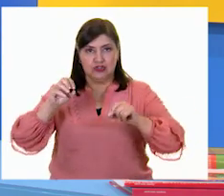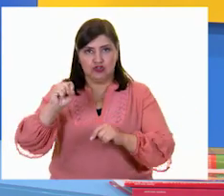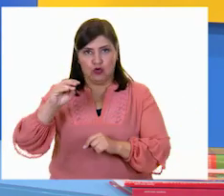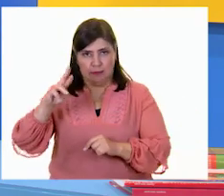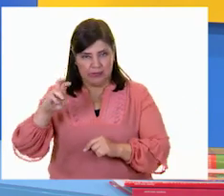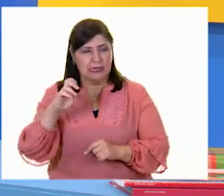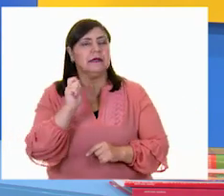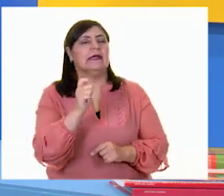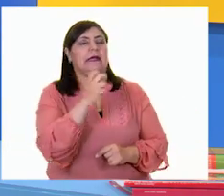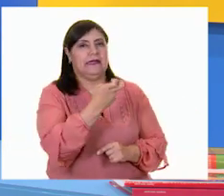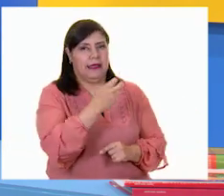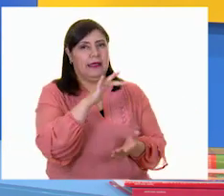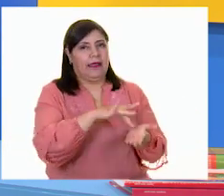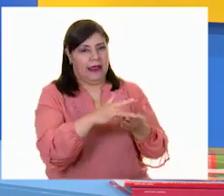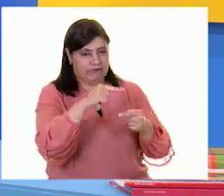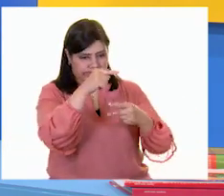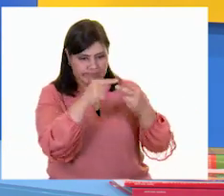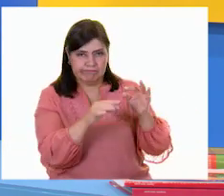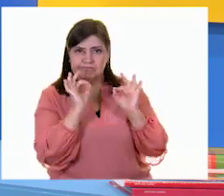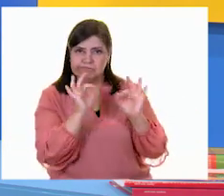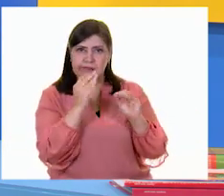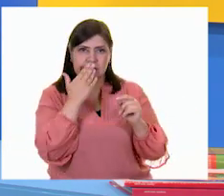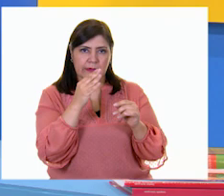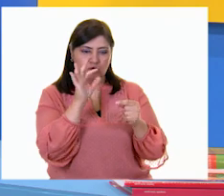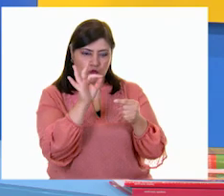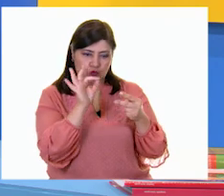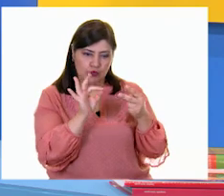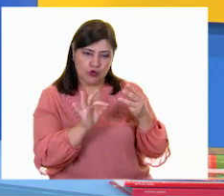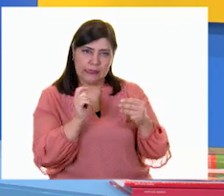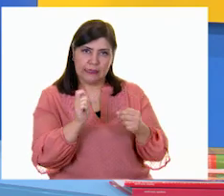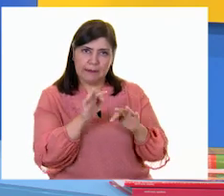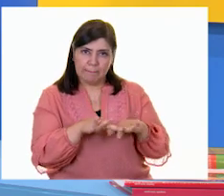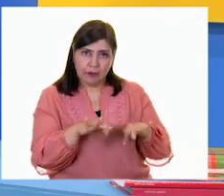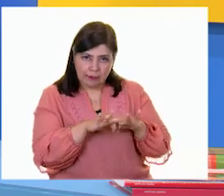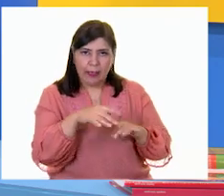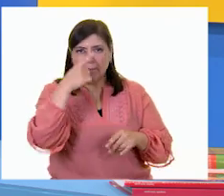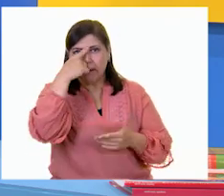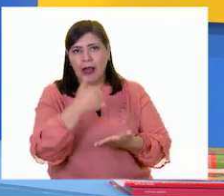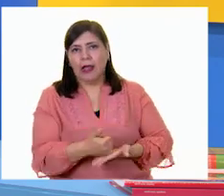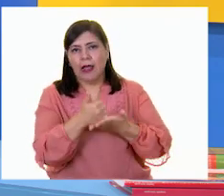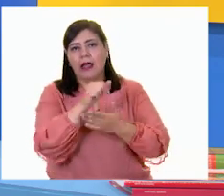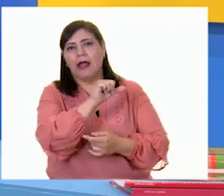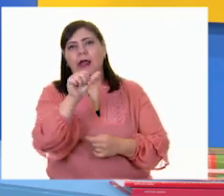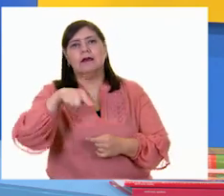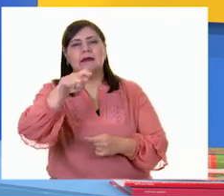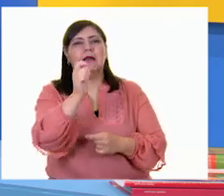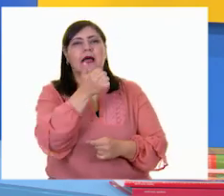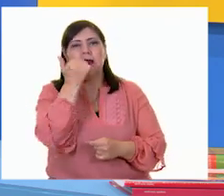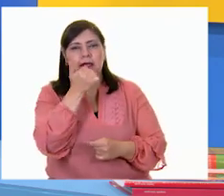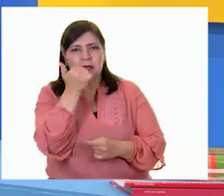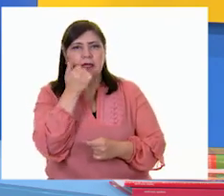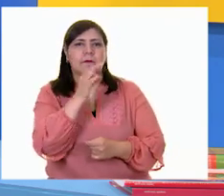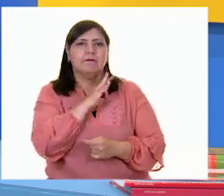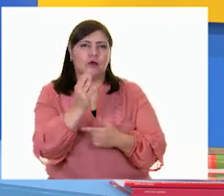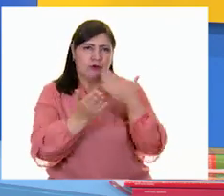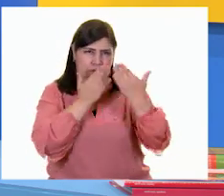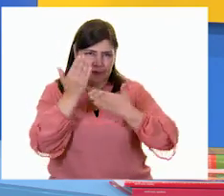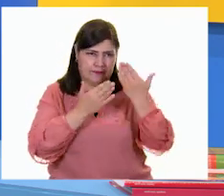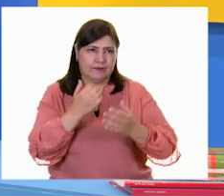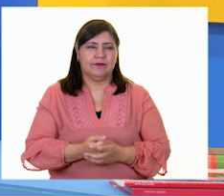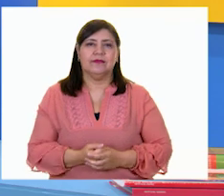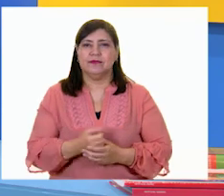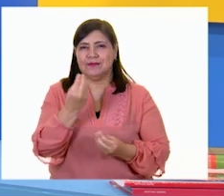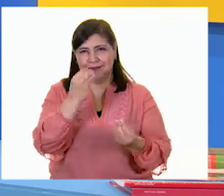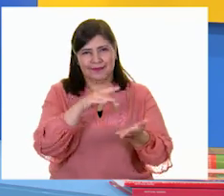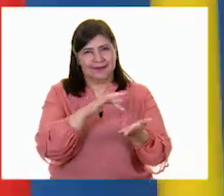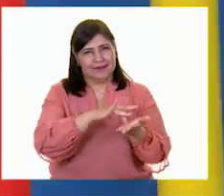una recapitulación muy precisa que ayudará a que las y los estudiantes recuerden lo estudiado en clase. Otra vez,